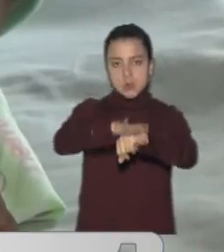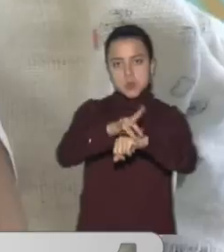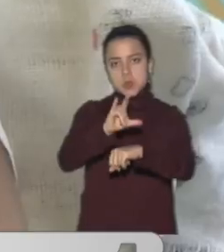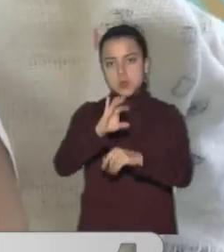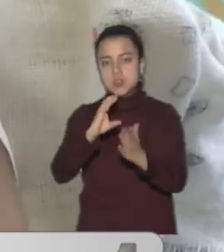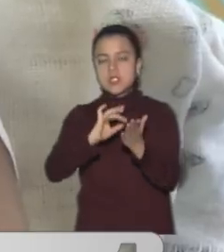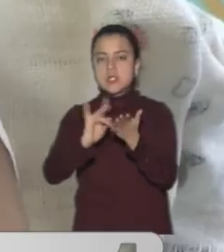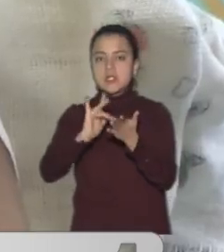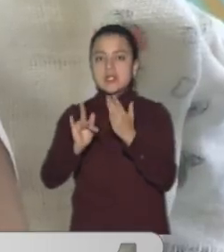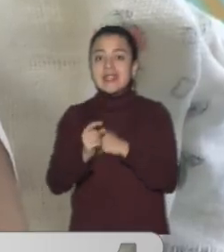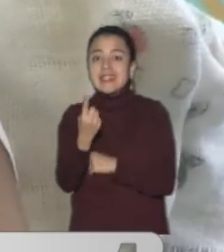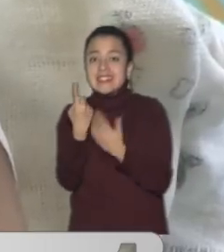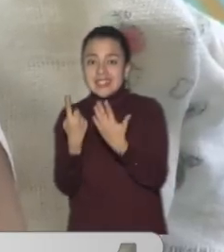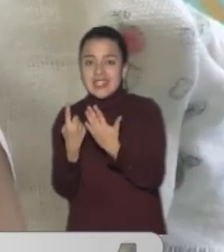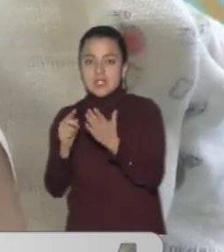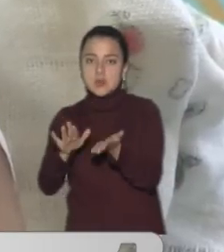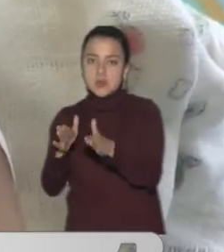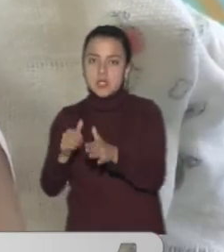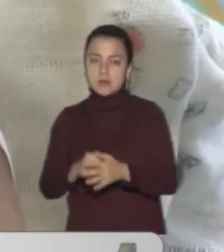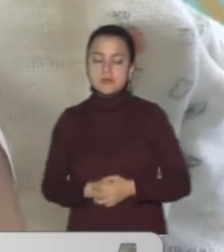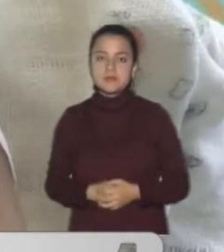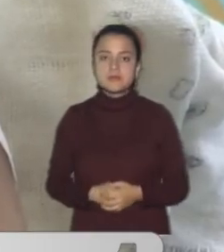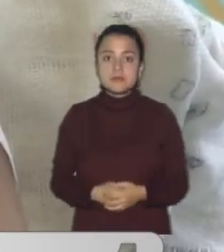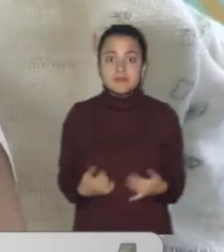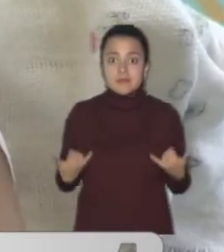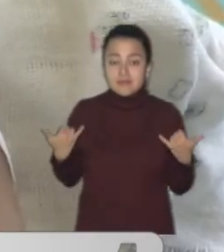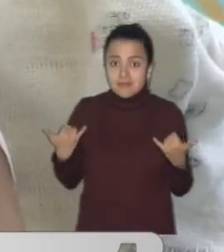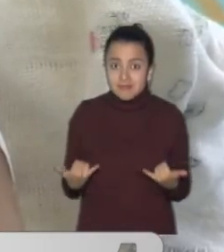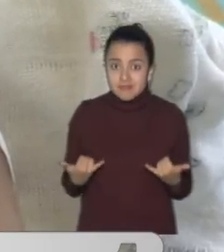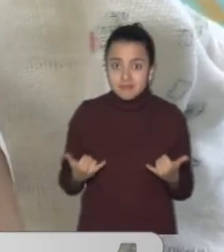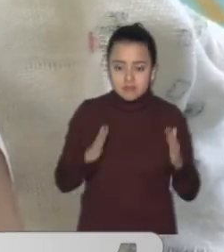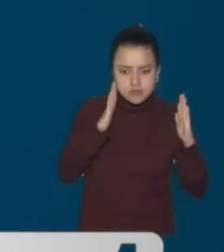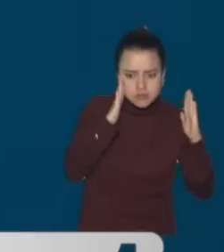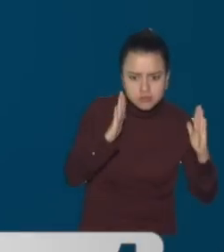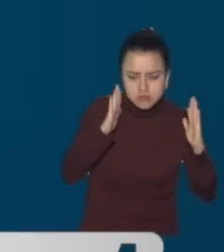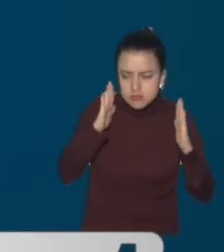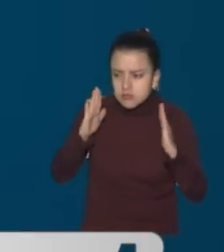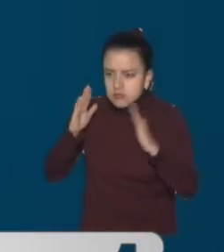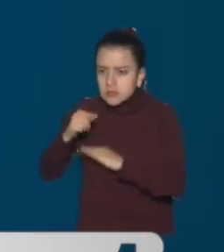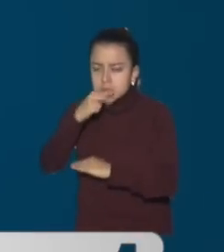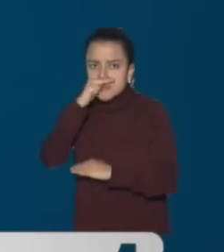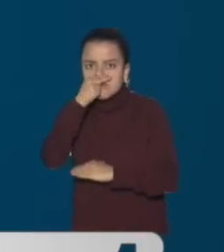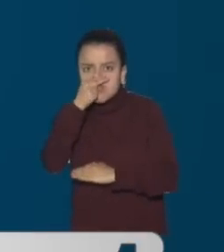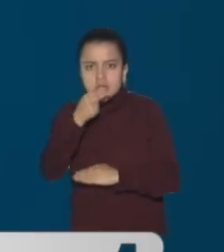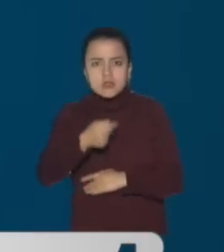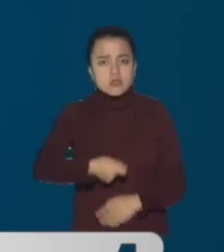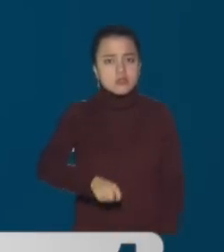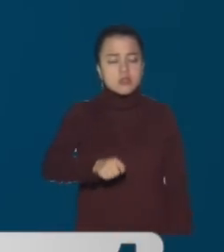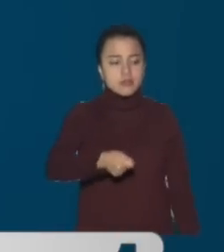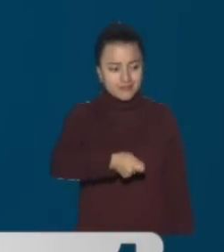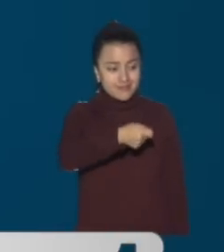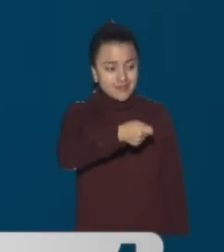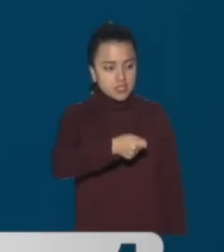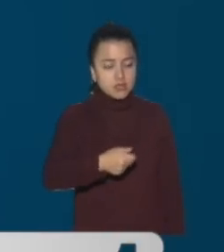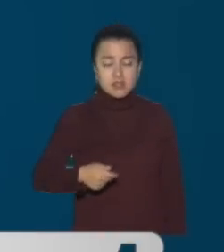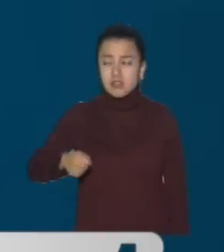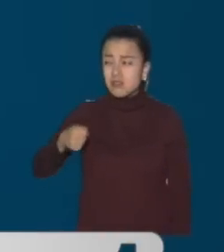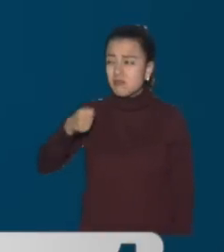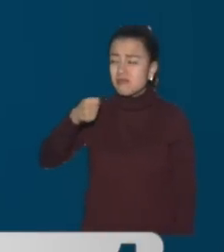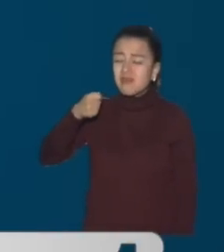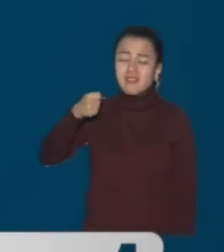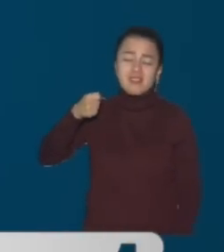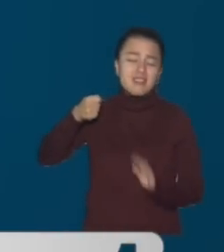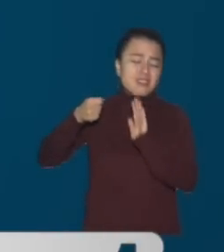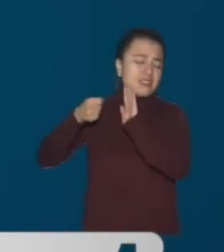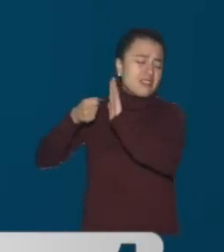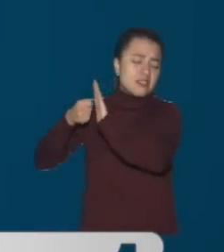respiratorias. 6 fallecieron. Estar atentos a signos de alarma. Niños y niñas que no nos reciben comida ni bebida, que vomitan